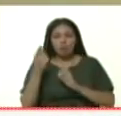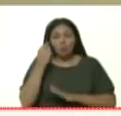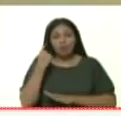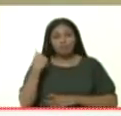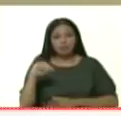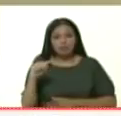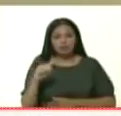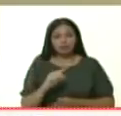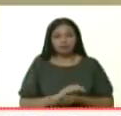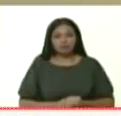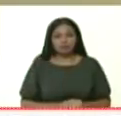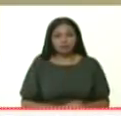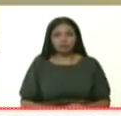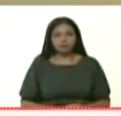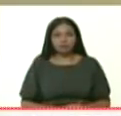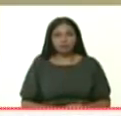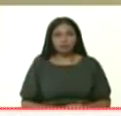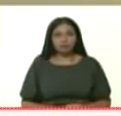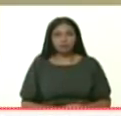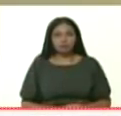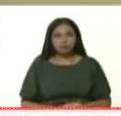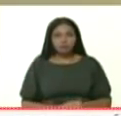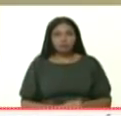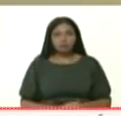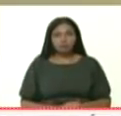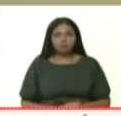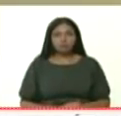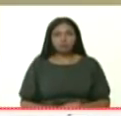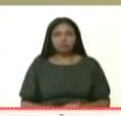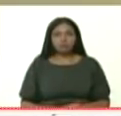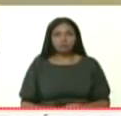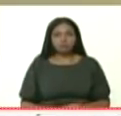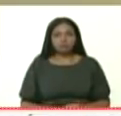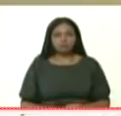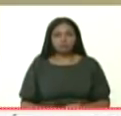tiene, que habían sido